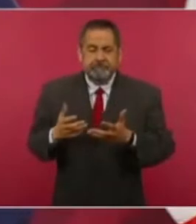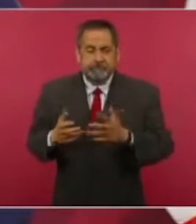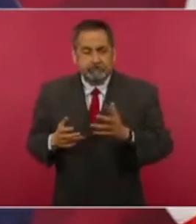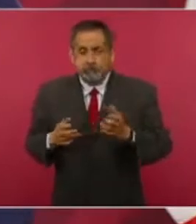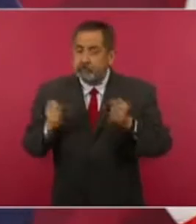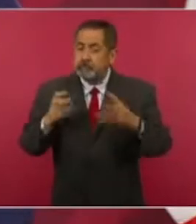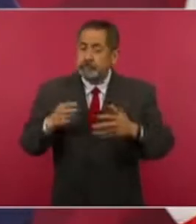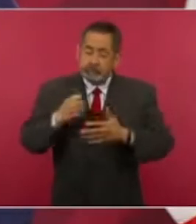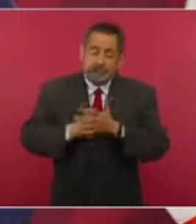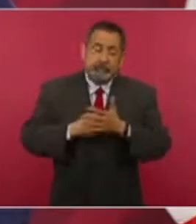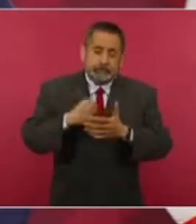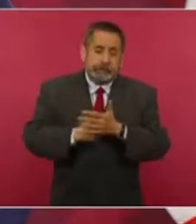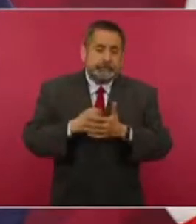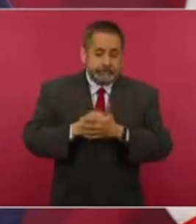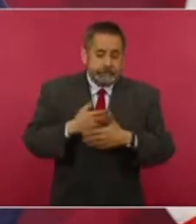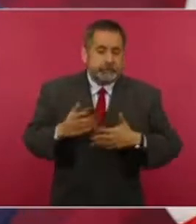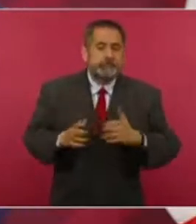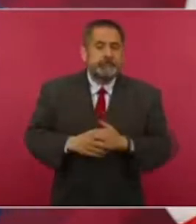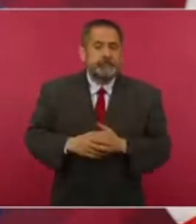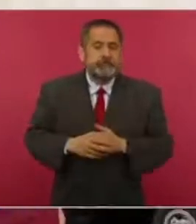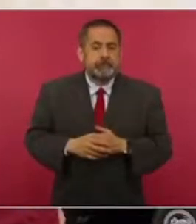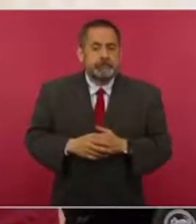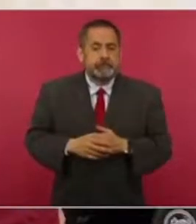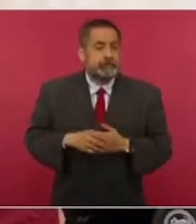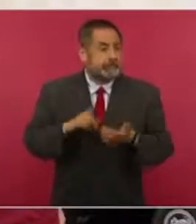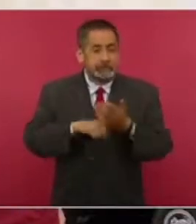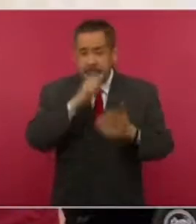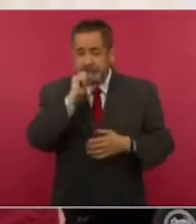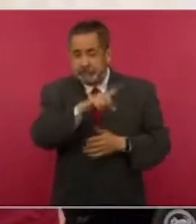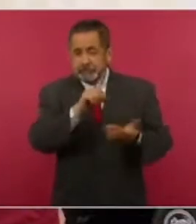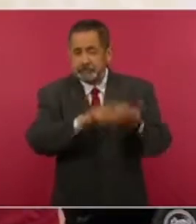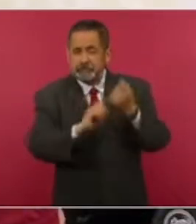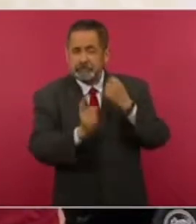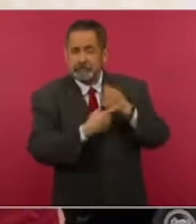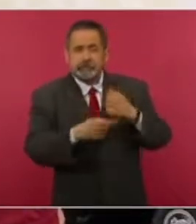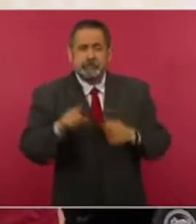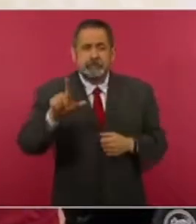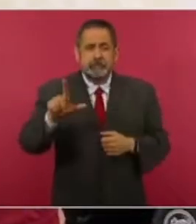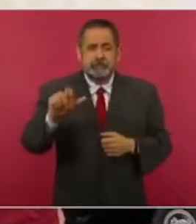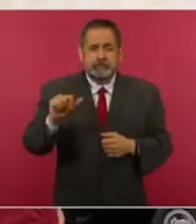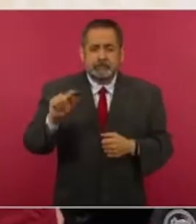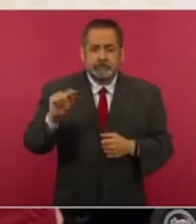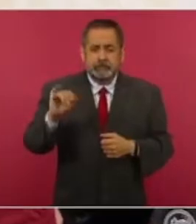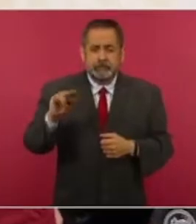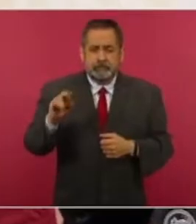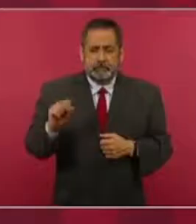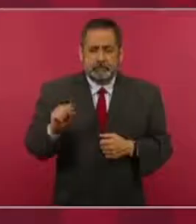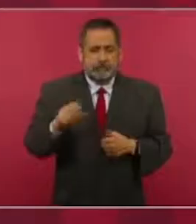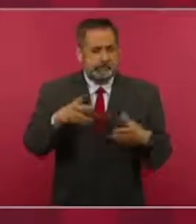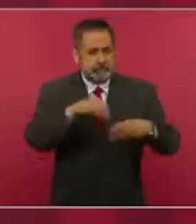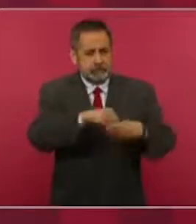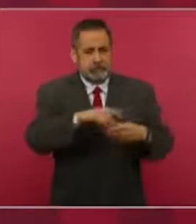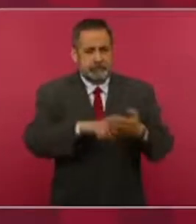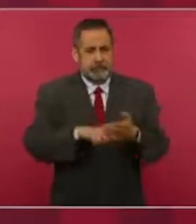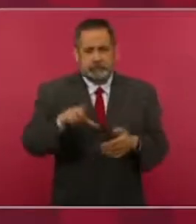¿Cuánto luchamos? Bueno, pues Latinus es eso. Loret de Mola, parte,